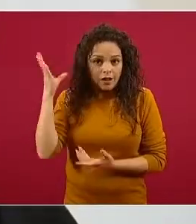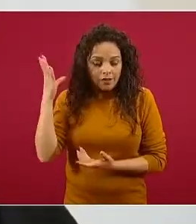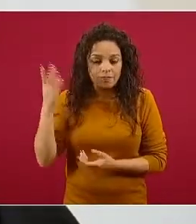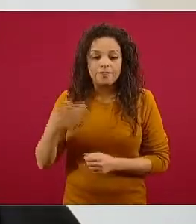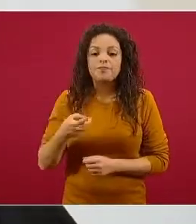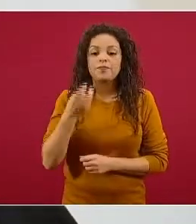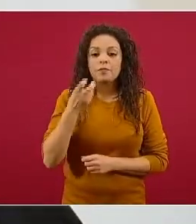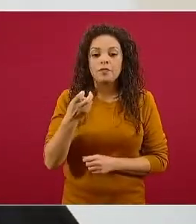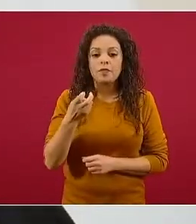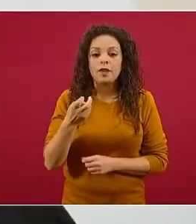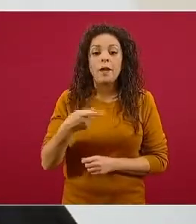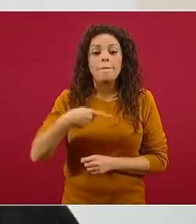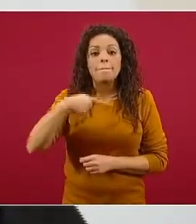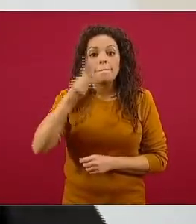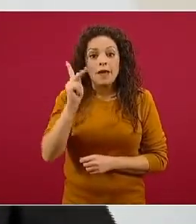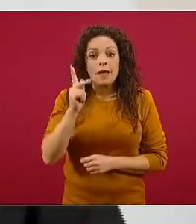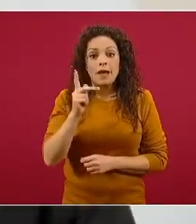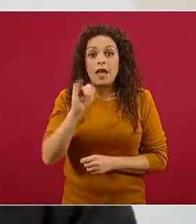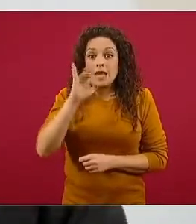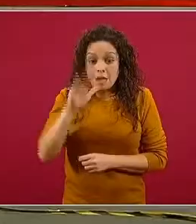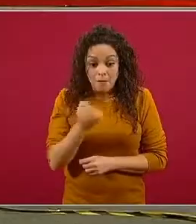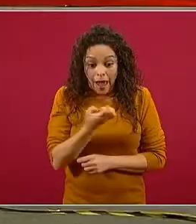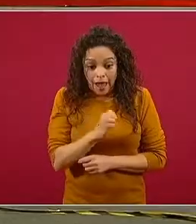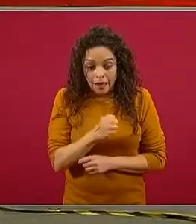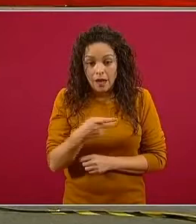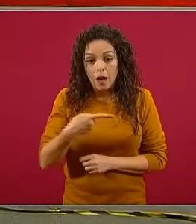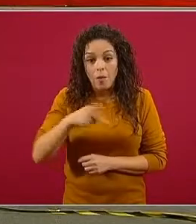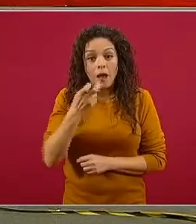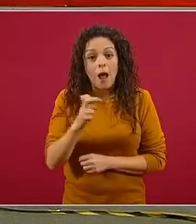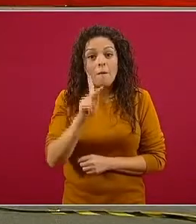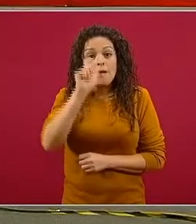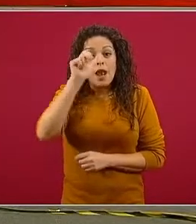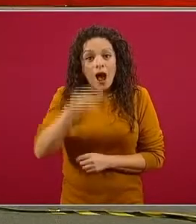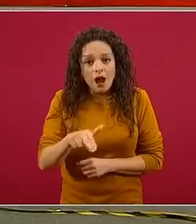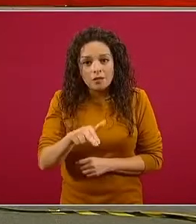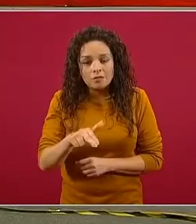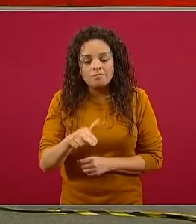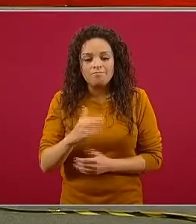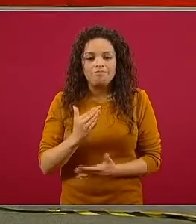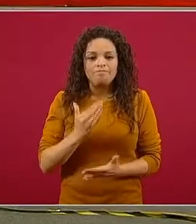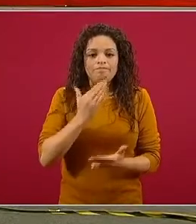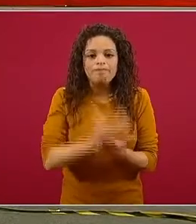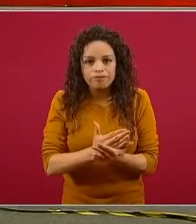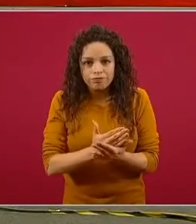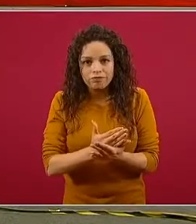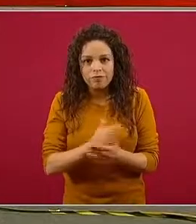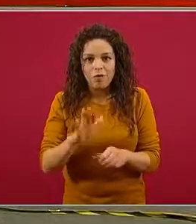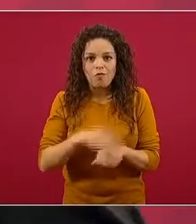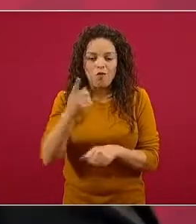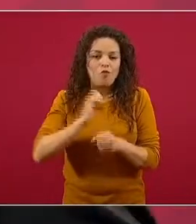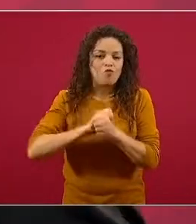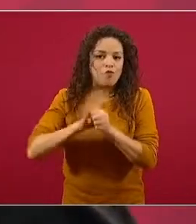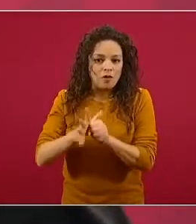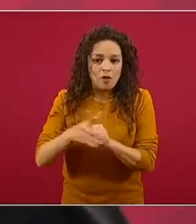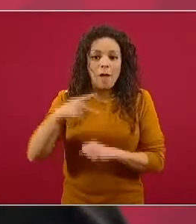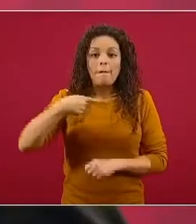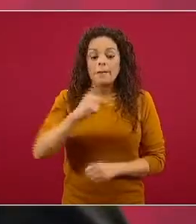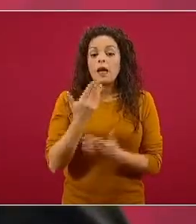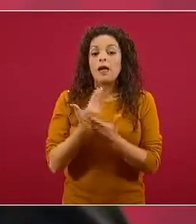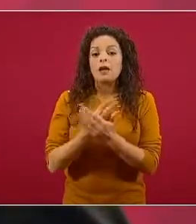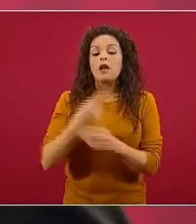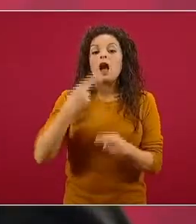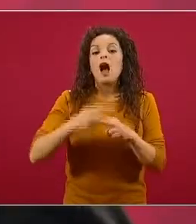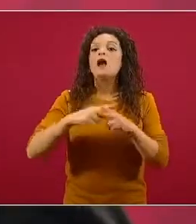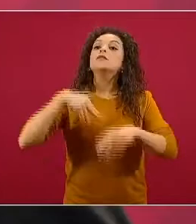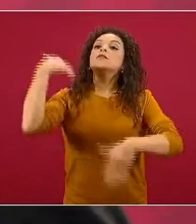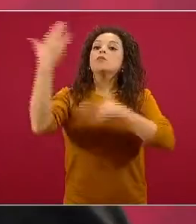nos impidió ese plan, pero eso no quiere decir que ya se cancele, sino que lo vamos a hacer el próximo año, vamos a recibir a los